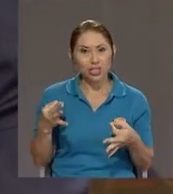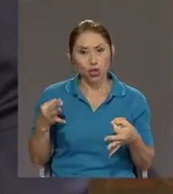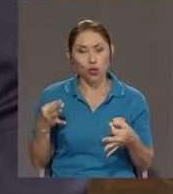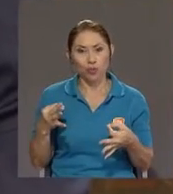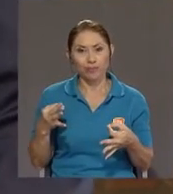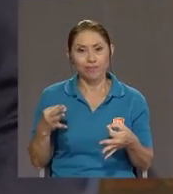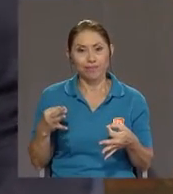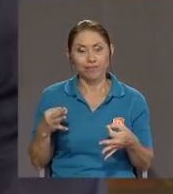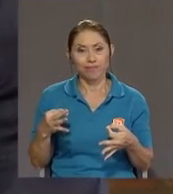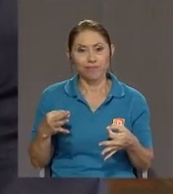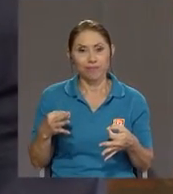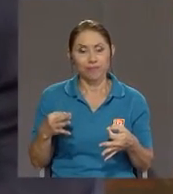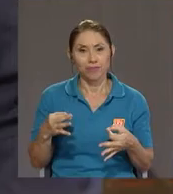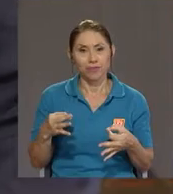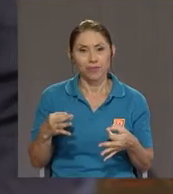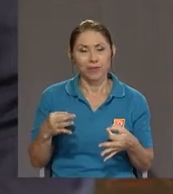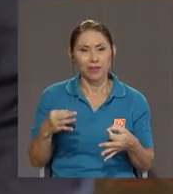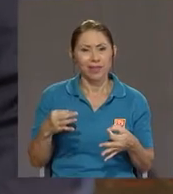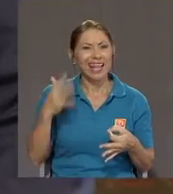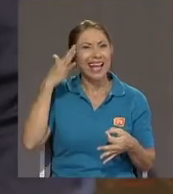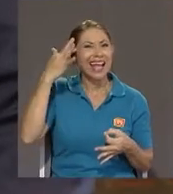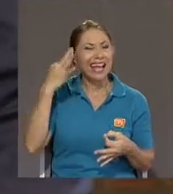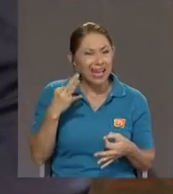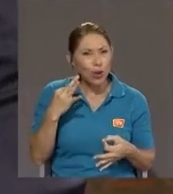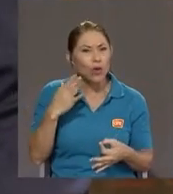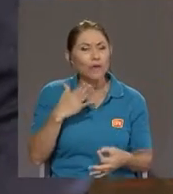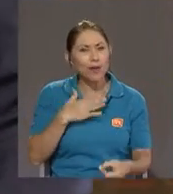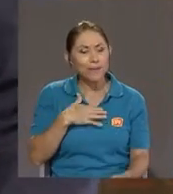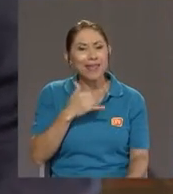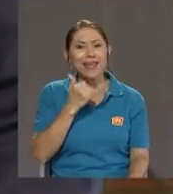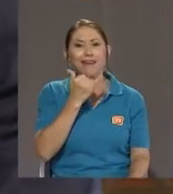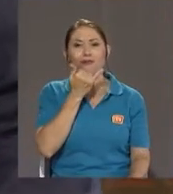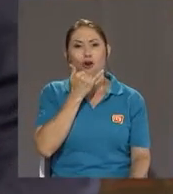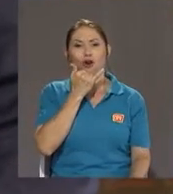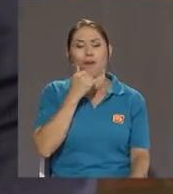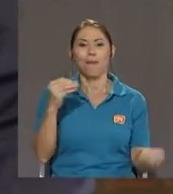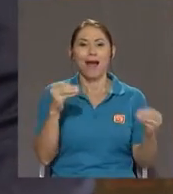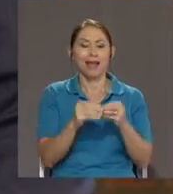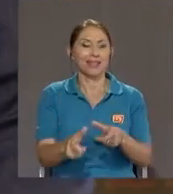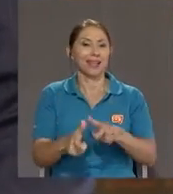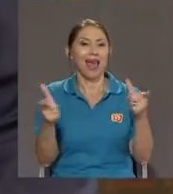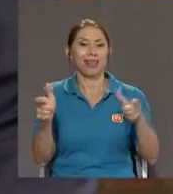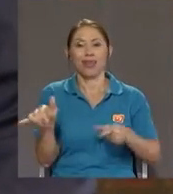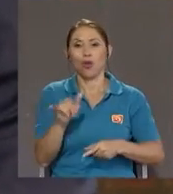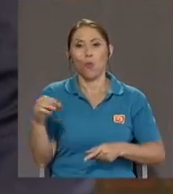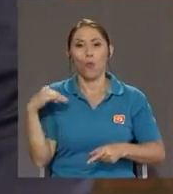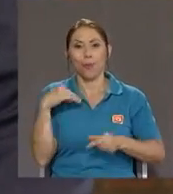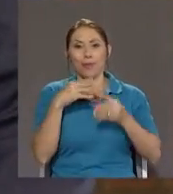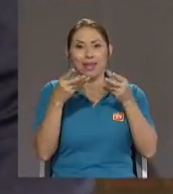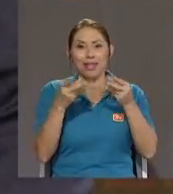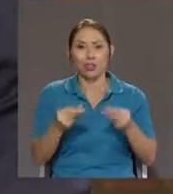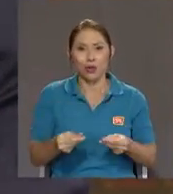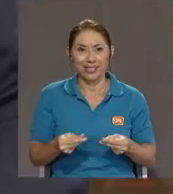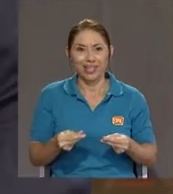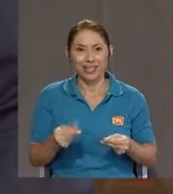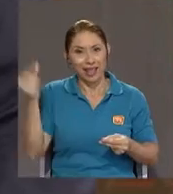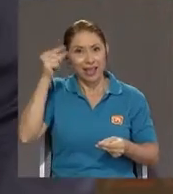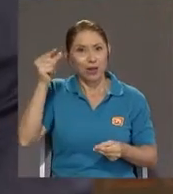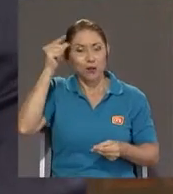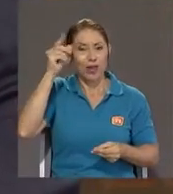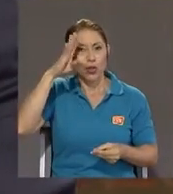fue, yo creo que fue mi error más grande como ministro de Hacienda en el gobierno de doña Laura.